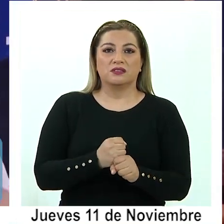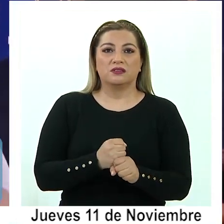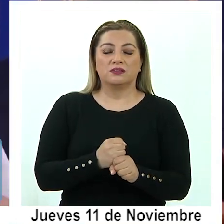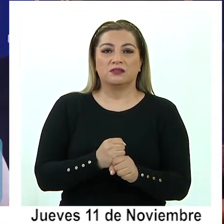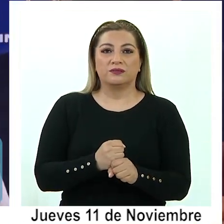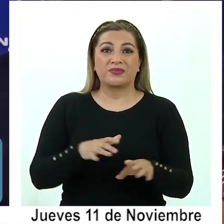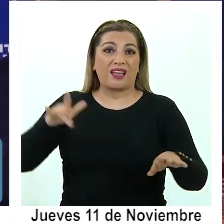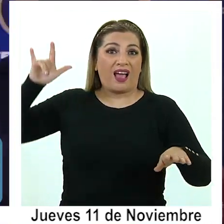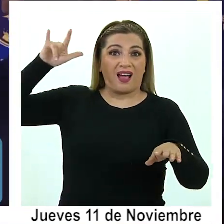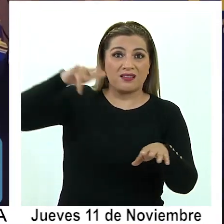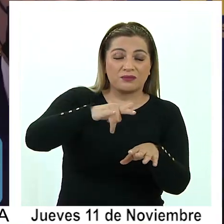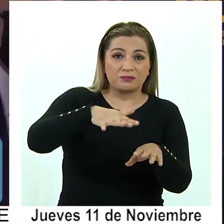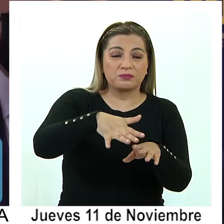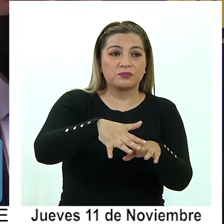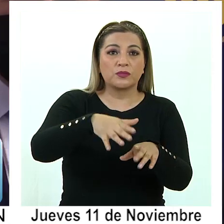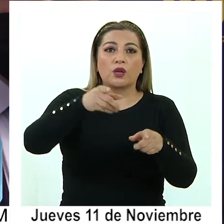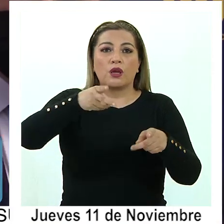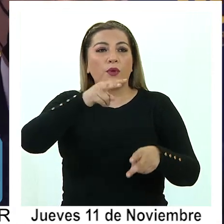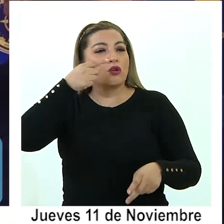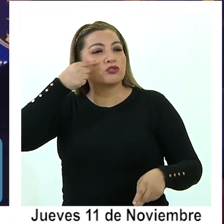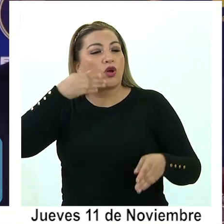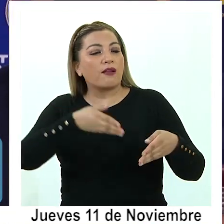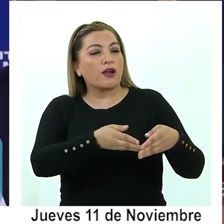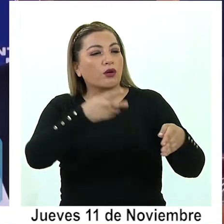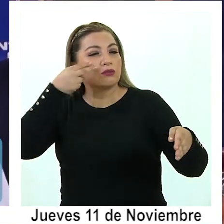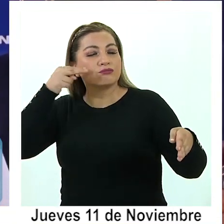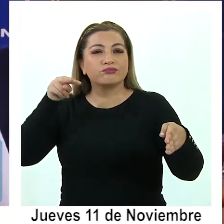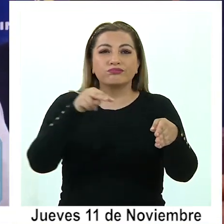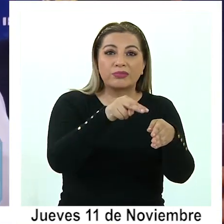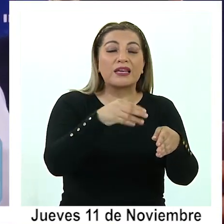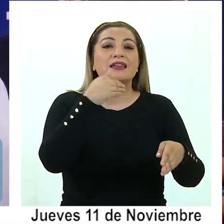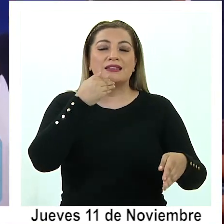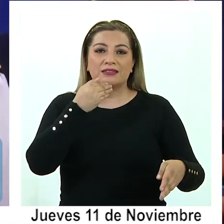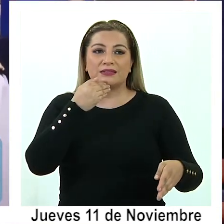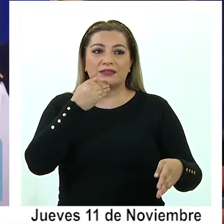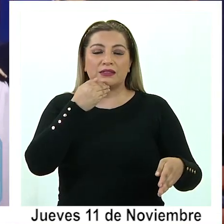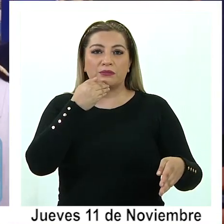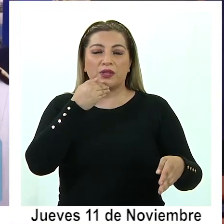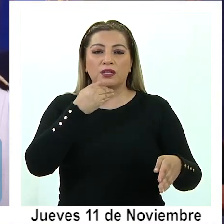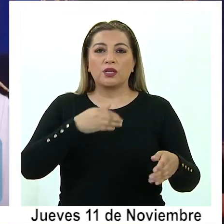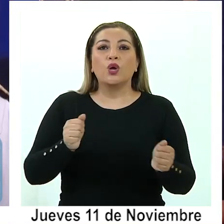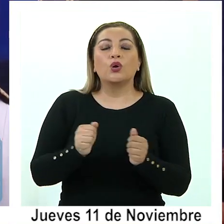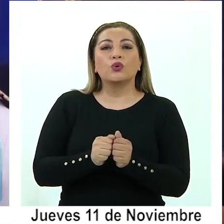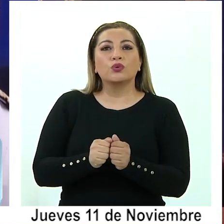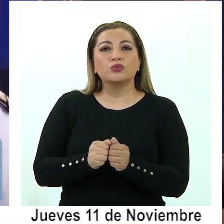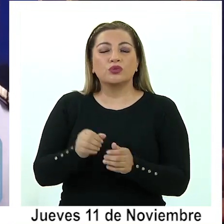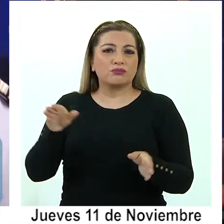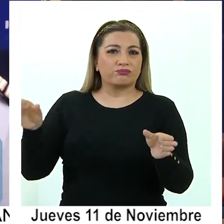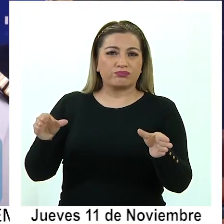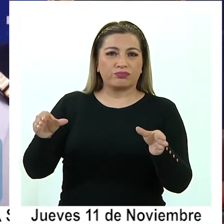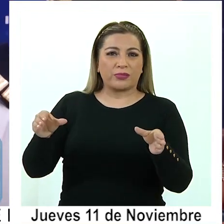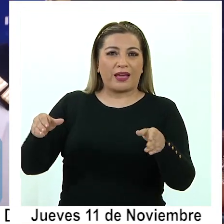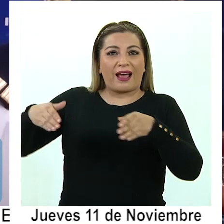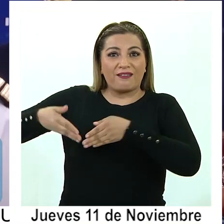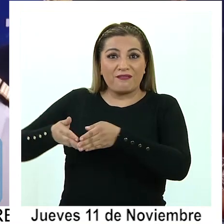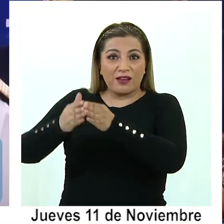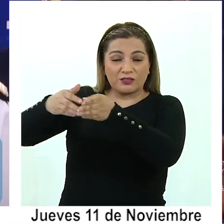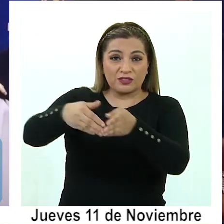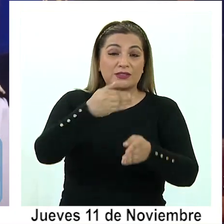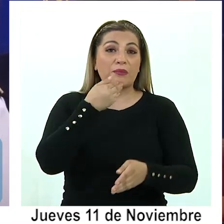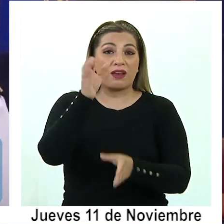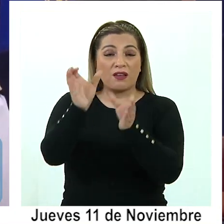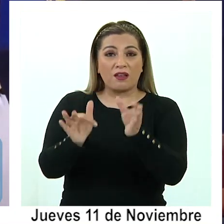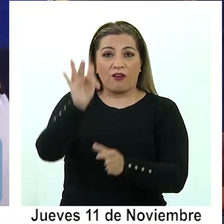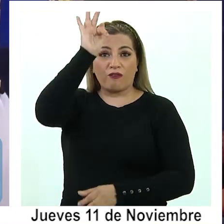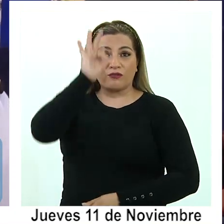exploración que permitieron ubicar esta embarcación, como de unidades de superficie junto al grupo de respuesta inmediata Agricuar y personal del Departamento